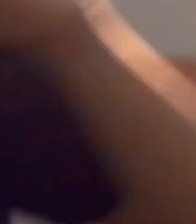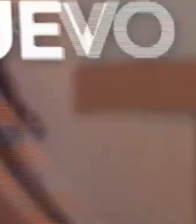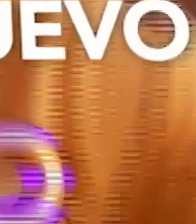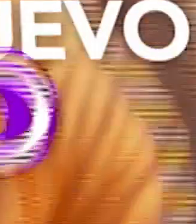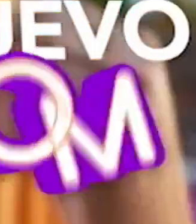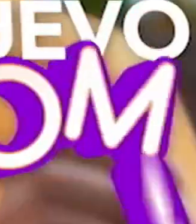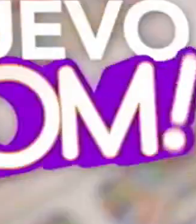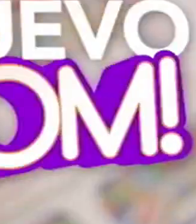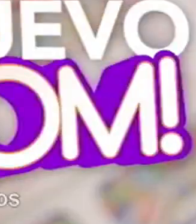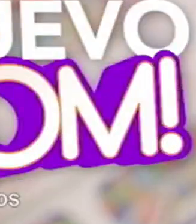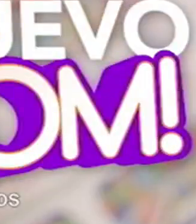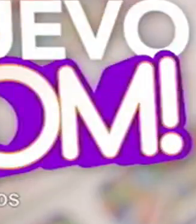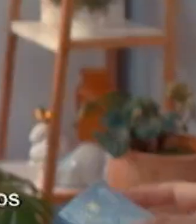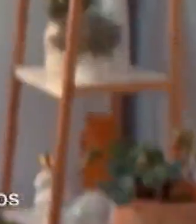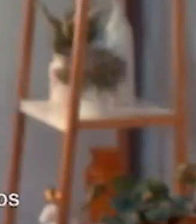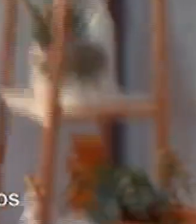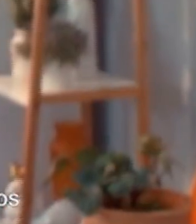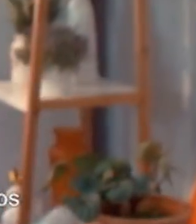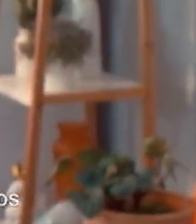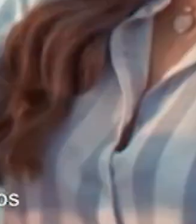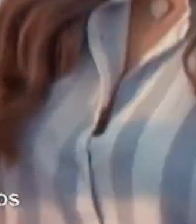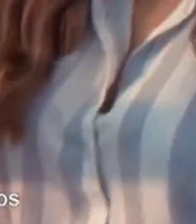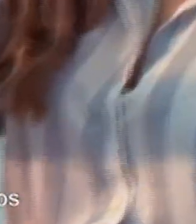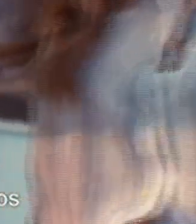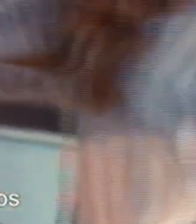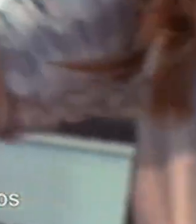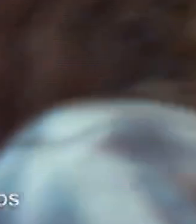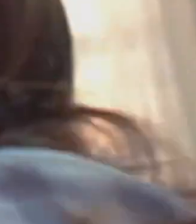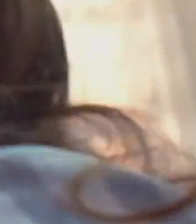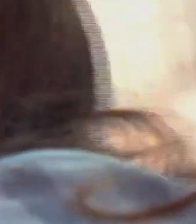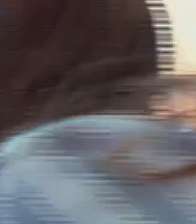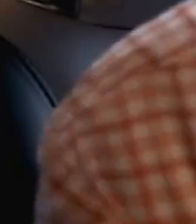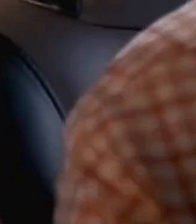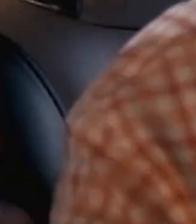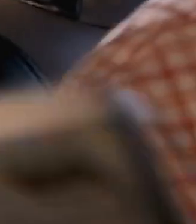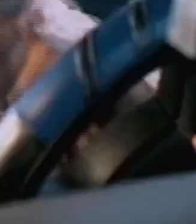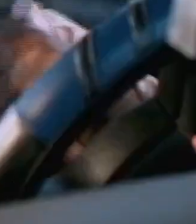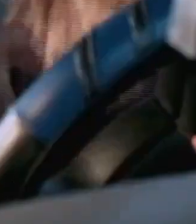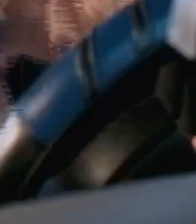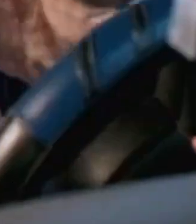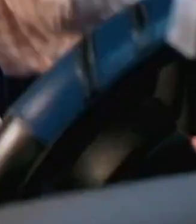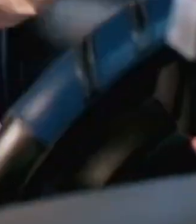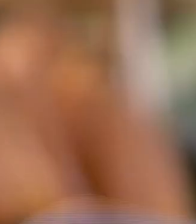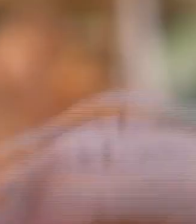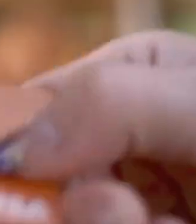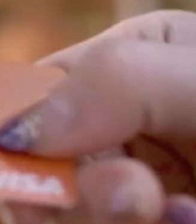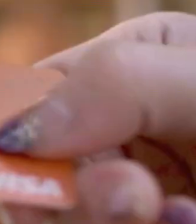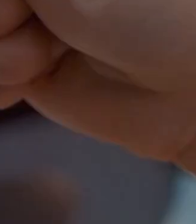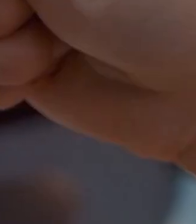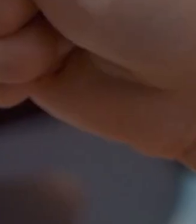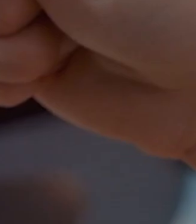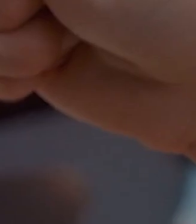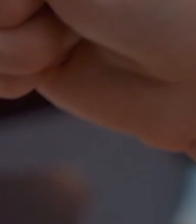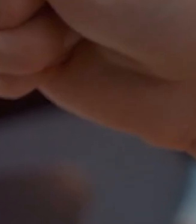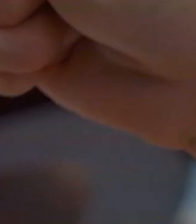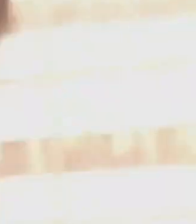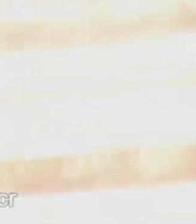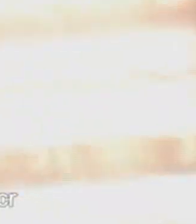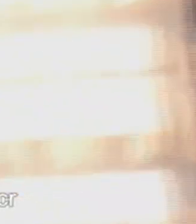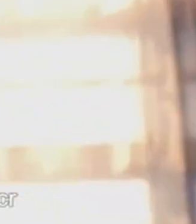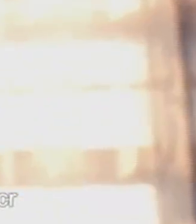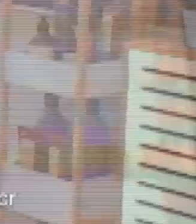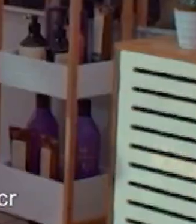Dos nuevas subvariantes de Omicron provocan un aumento de los casos de COVID-19 en Sudáfrica. Al volver los detalles en las noticias del